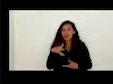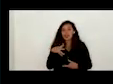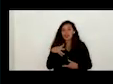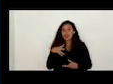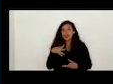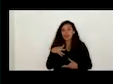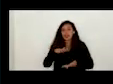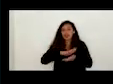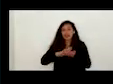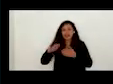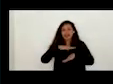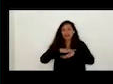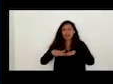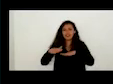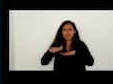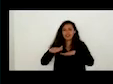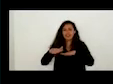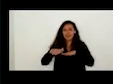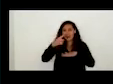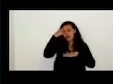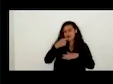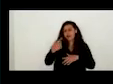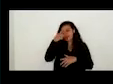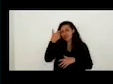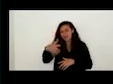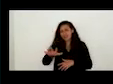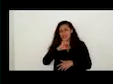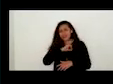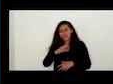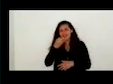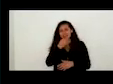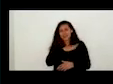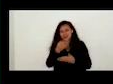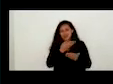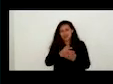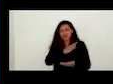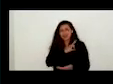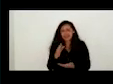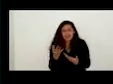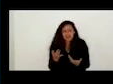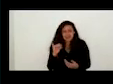hay y es económica y pudiera ser una buena opción.